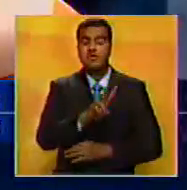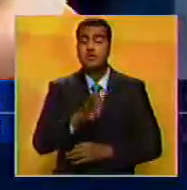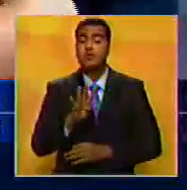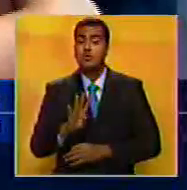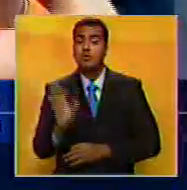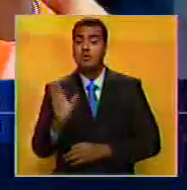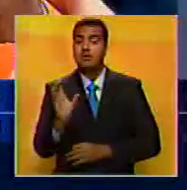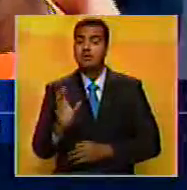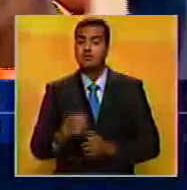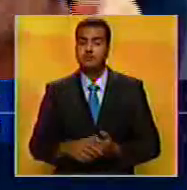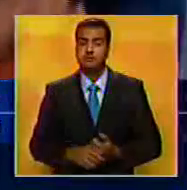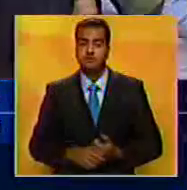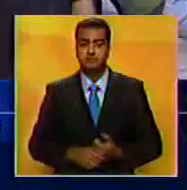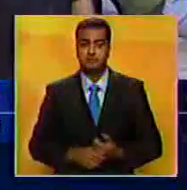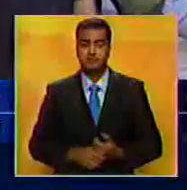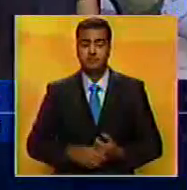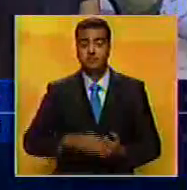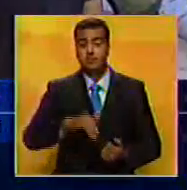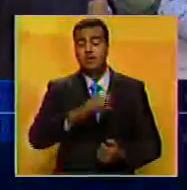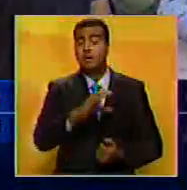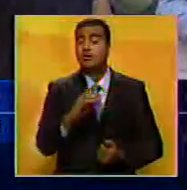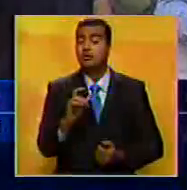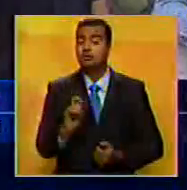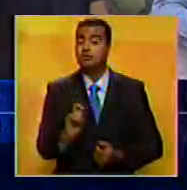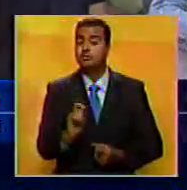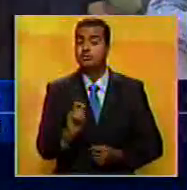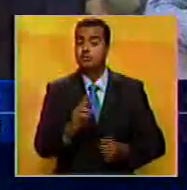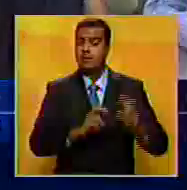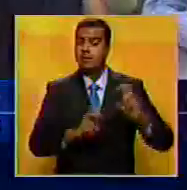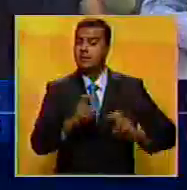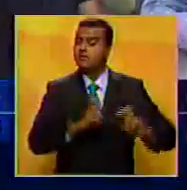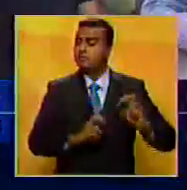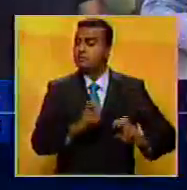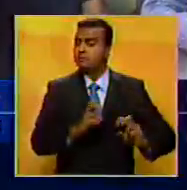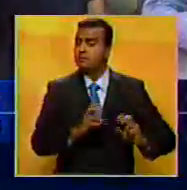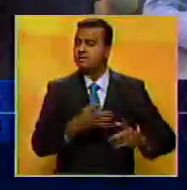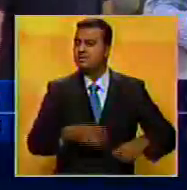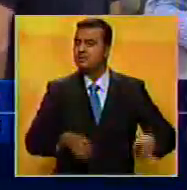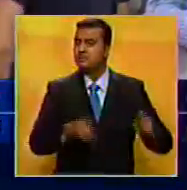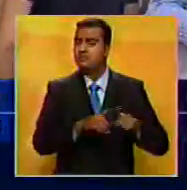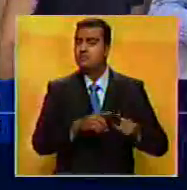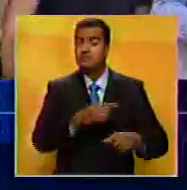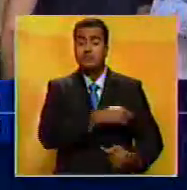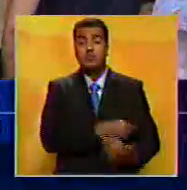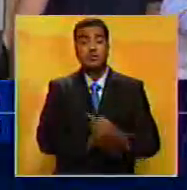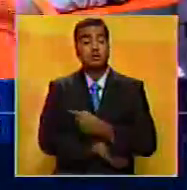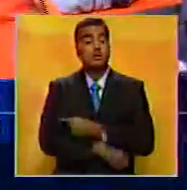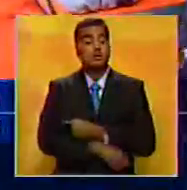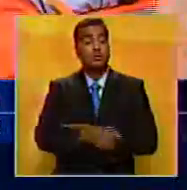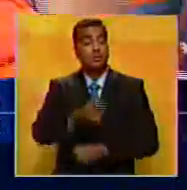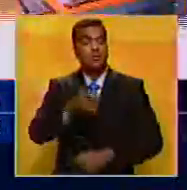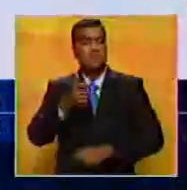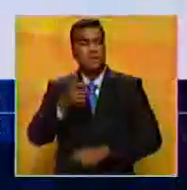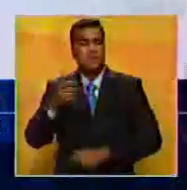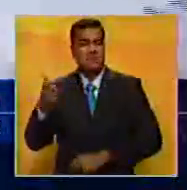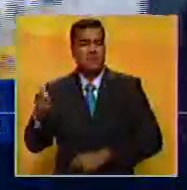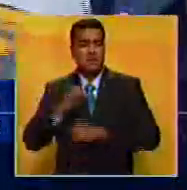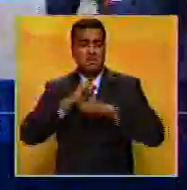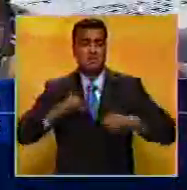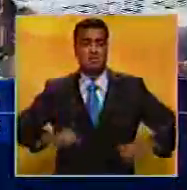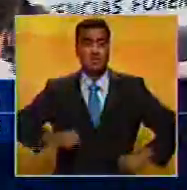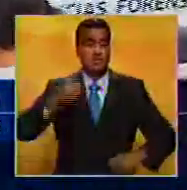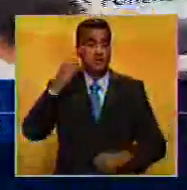del área metropolitana de Caracas, Juan Carlos Toro, para investigar el suceso en el que resultaron heridos de bala los efectivos de la Guardia